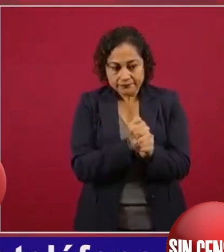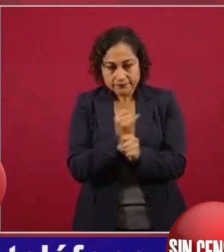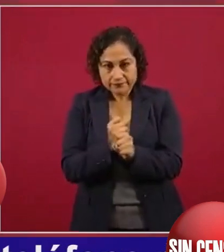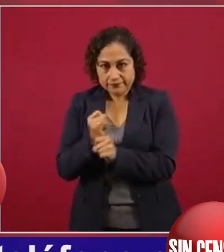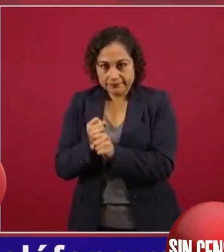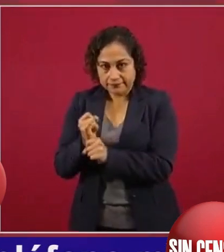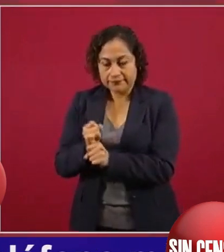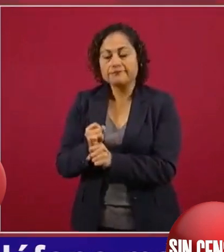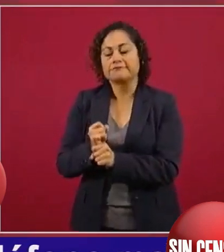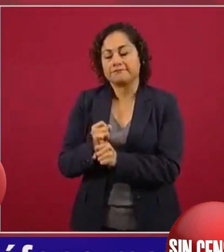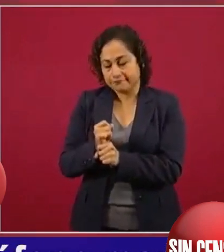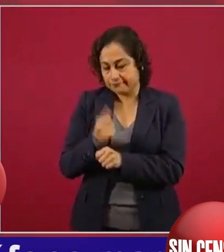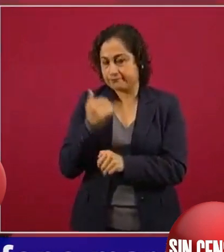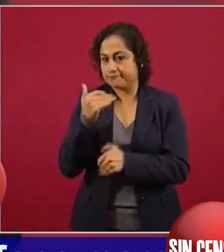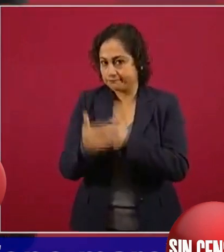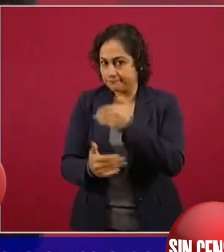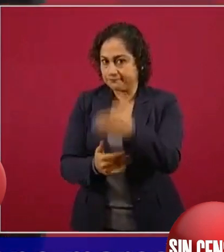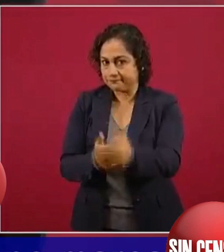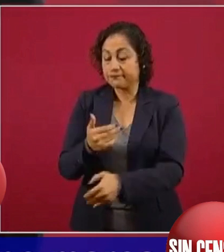bien